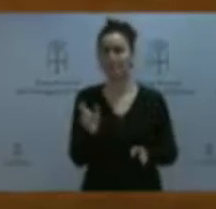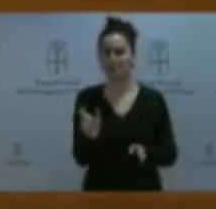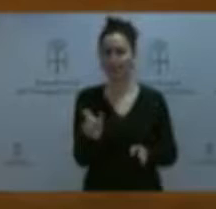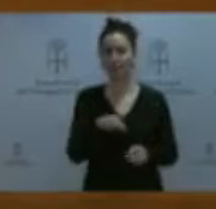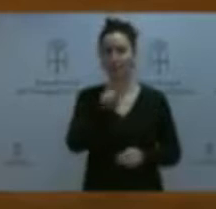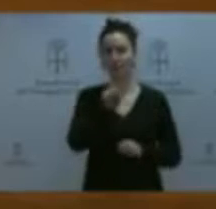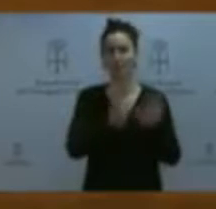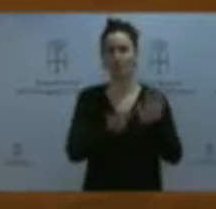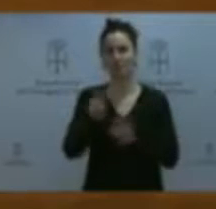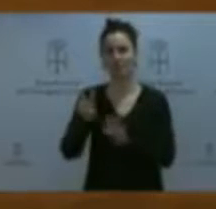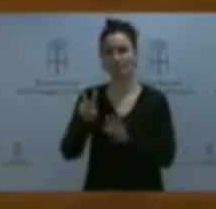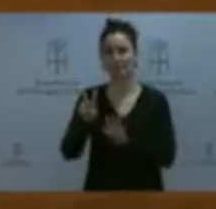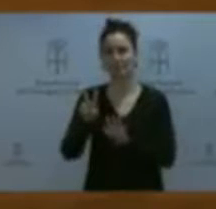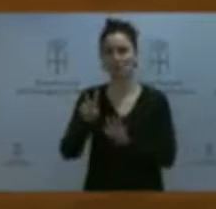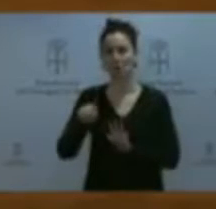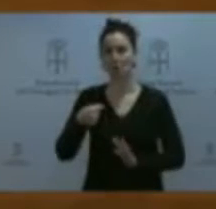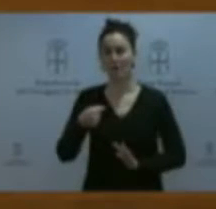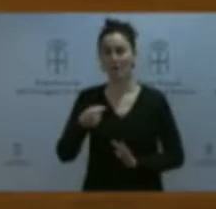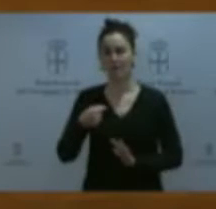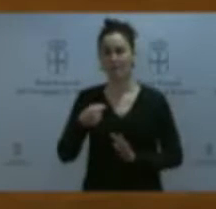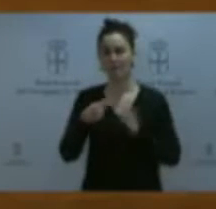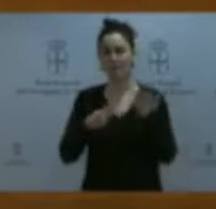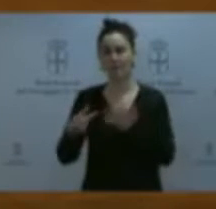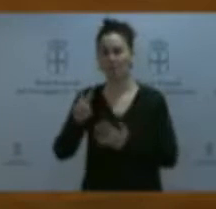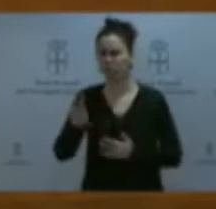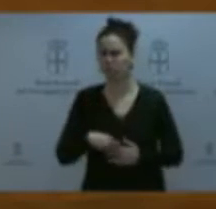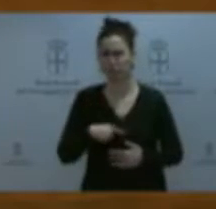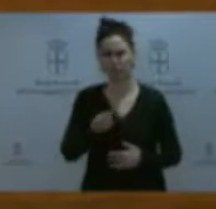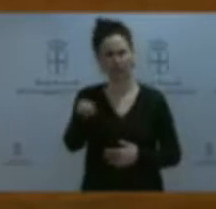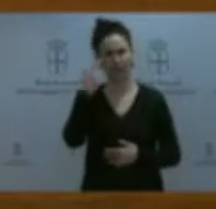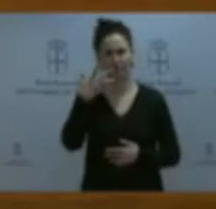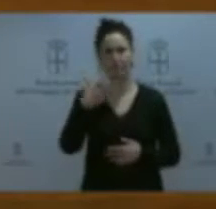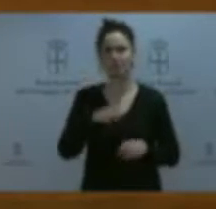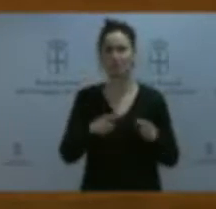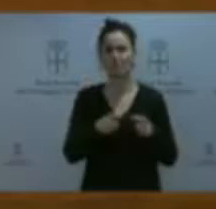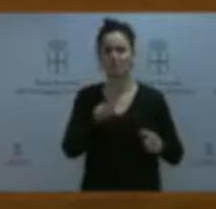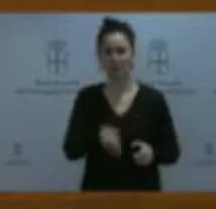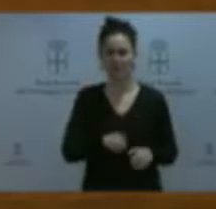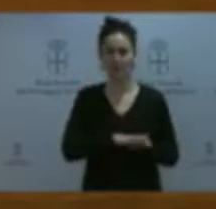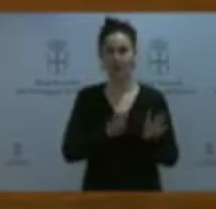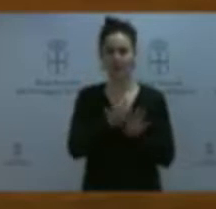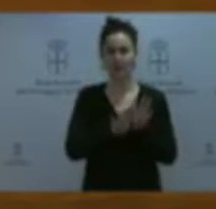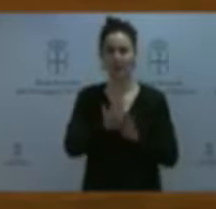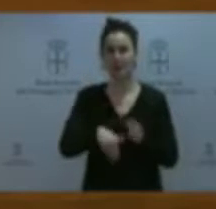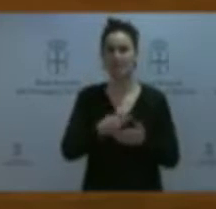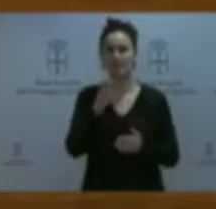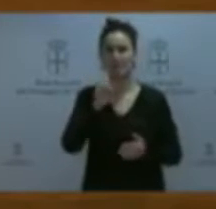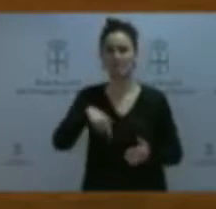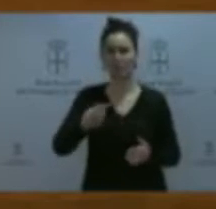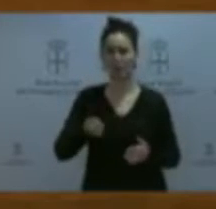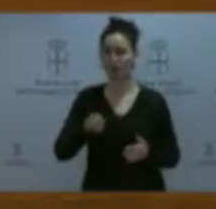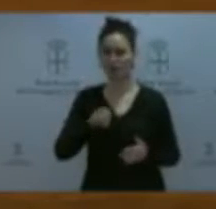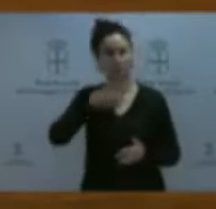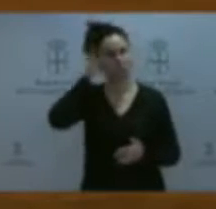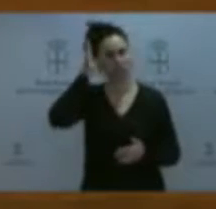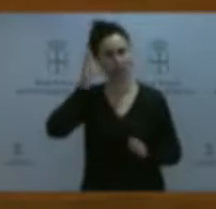burrada. Y el abono mensual para ir de Cangas de Narcea a Ponga. ¿Qué pasa? Que un abono,